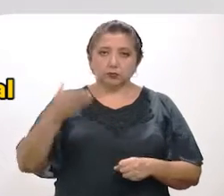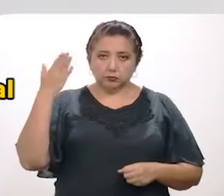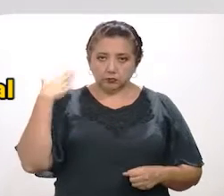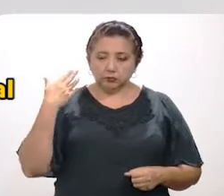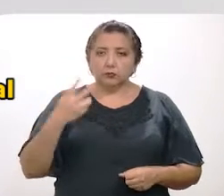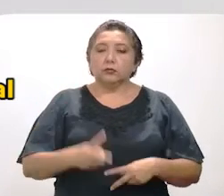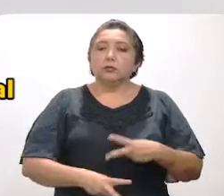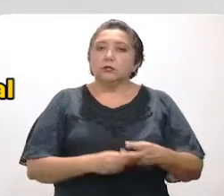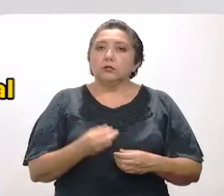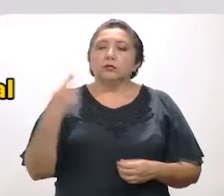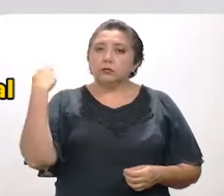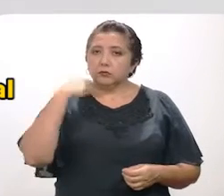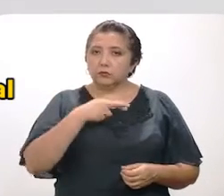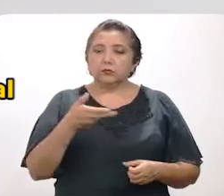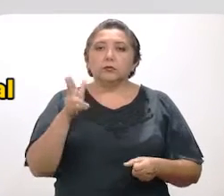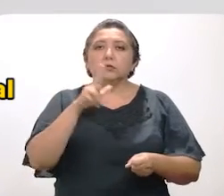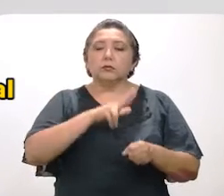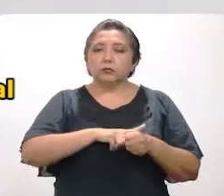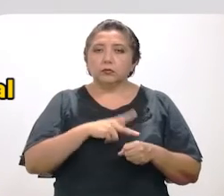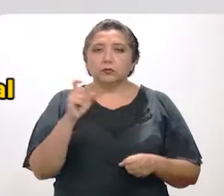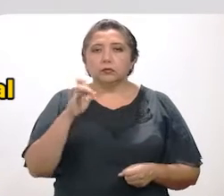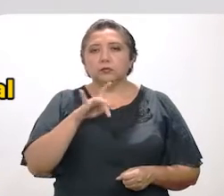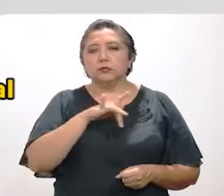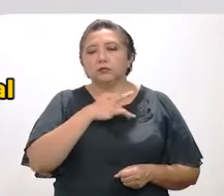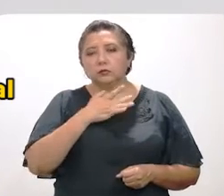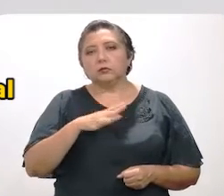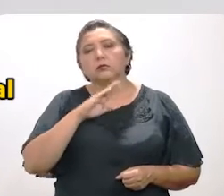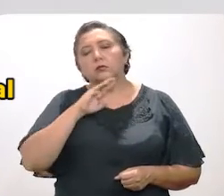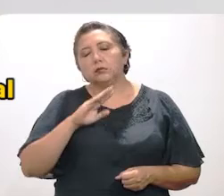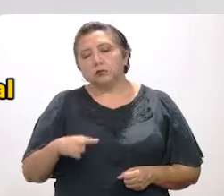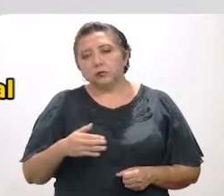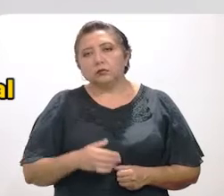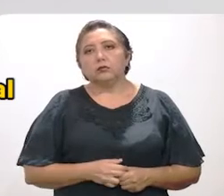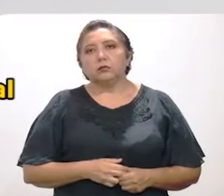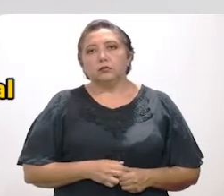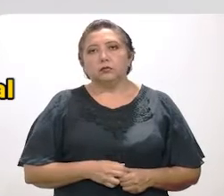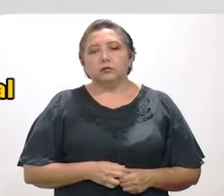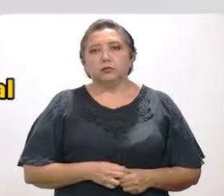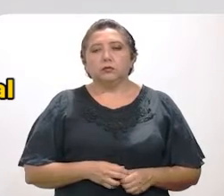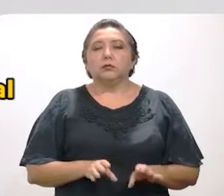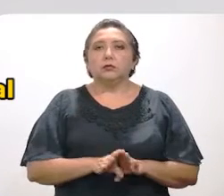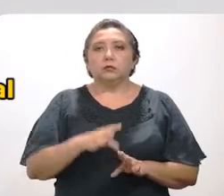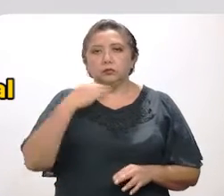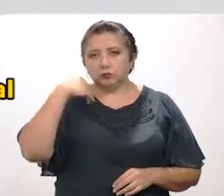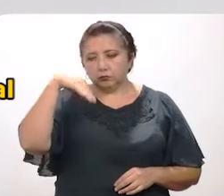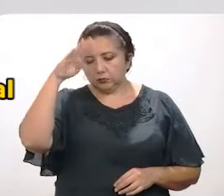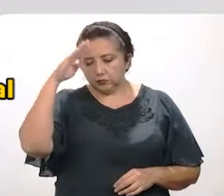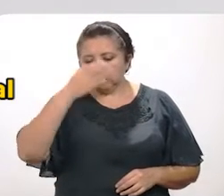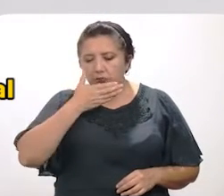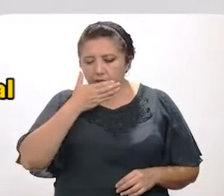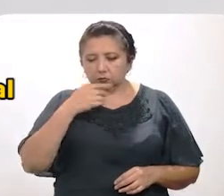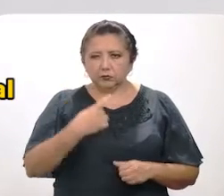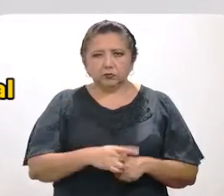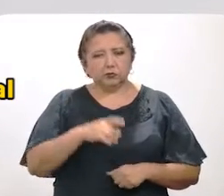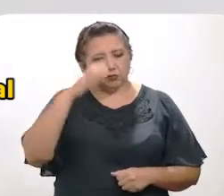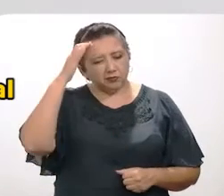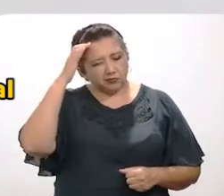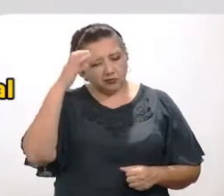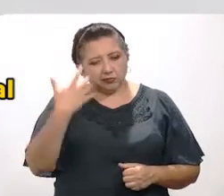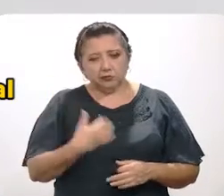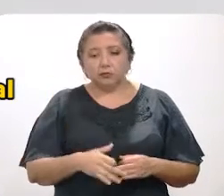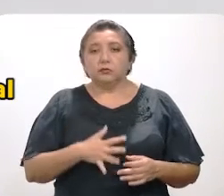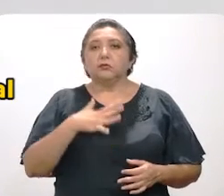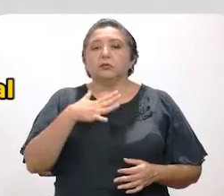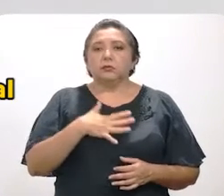previas, acudan de inmediato al hospital apenas detecten los primeros síntomas de contagio, como fiebre, tos, dolor de cabeza,